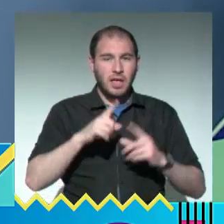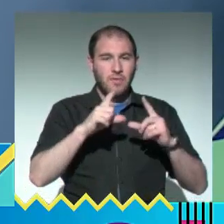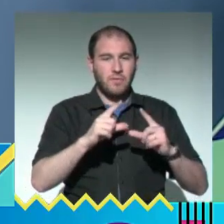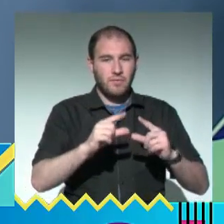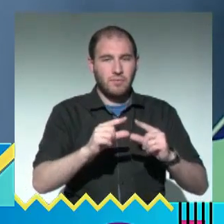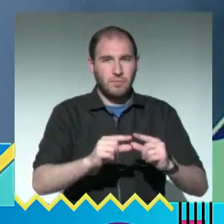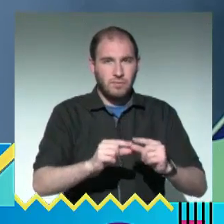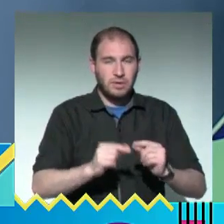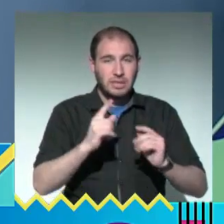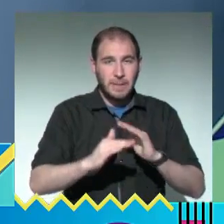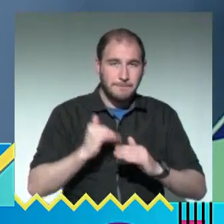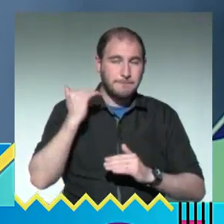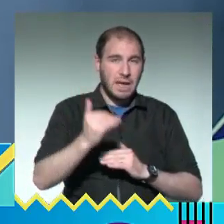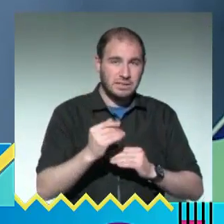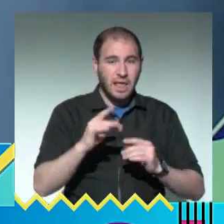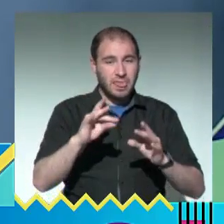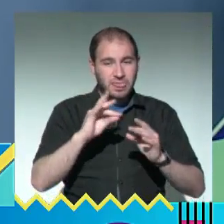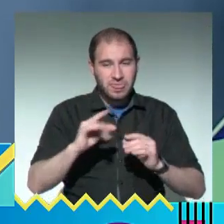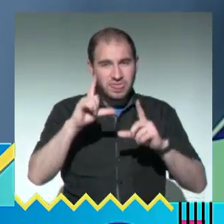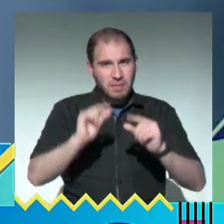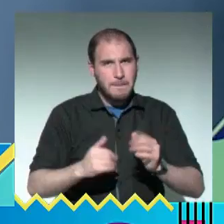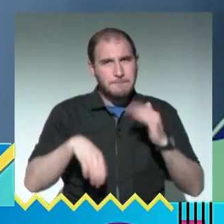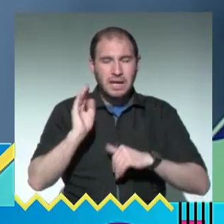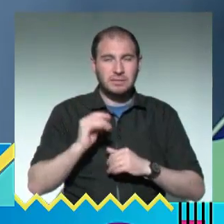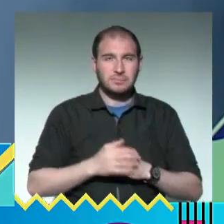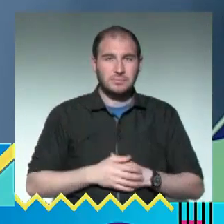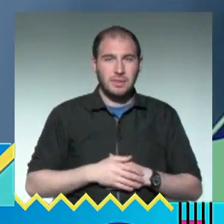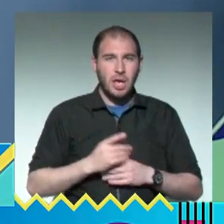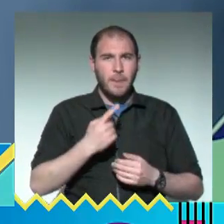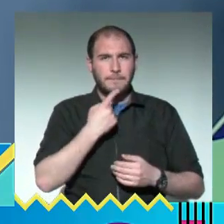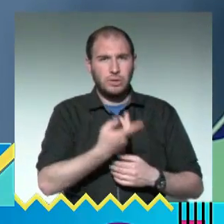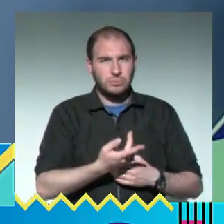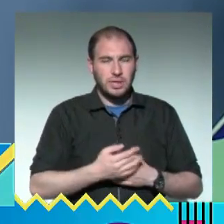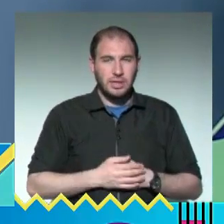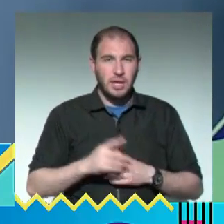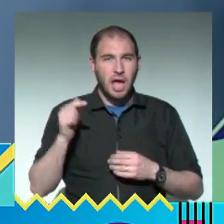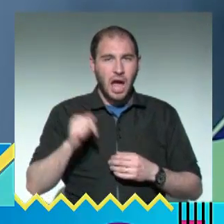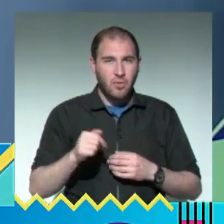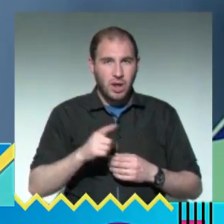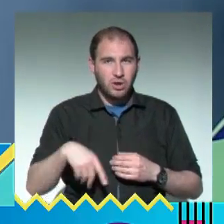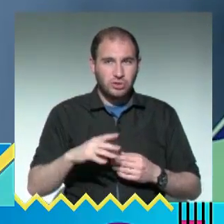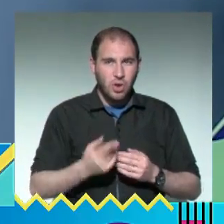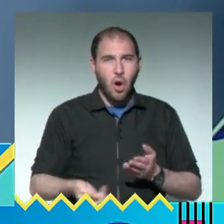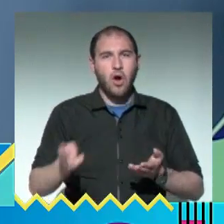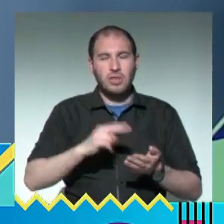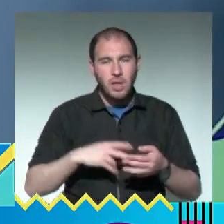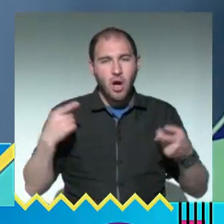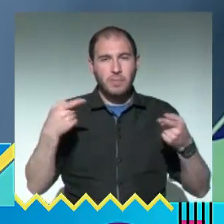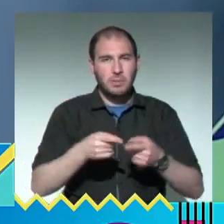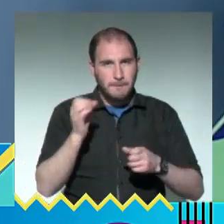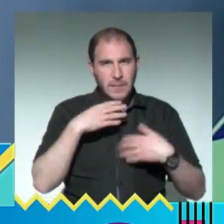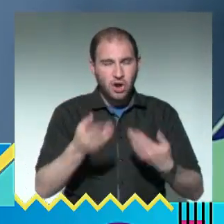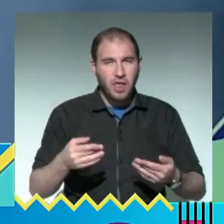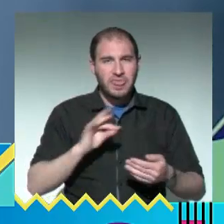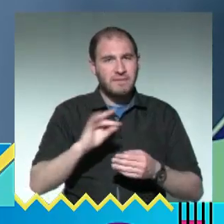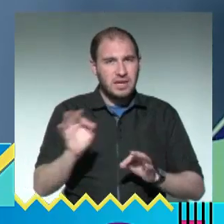reduciendo, incluso superando las metas propuestas de déficit primario. Entonces la pregunta es, bueno, y ahora que vamos a ir a una nueva meta mejor de